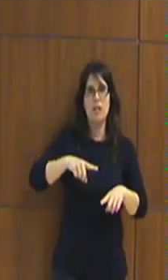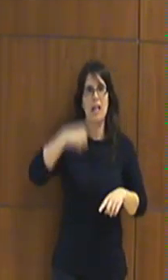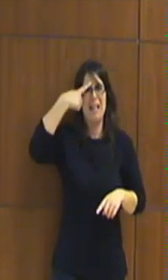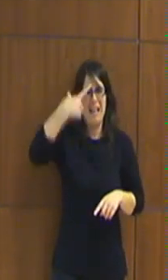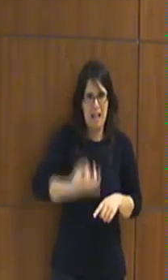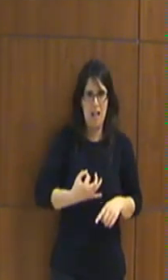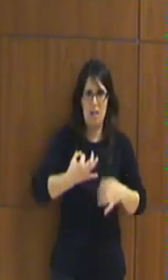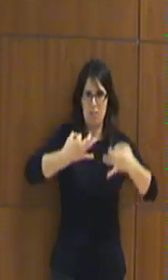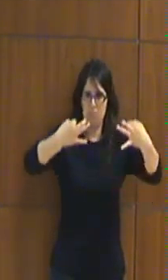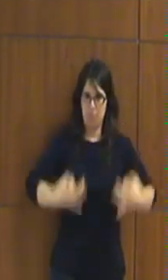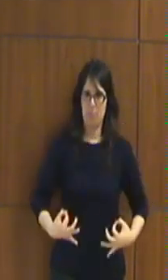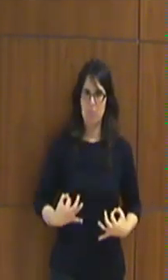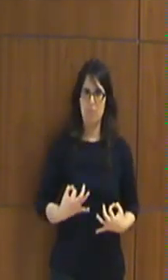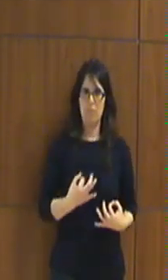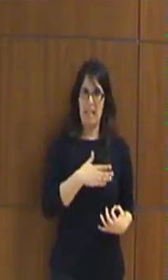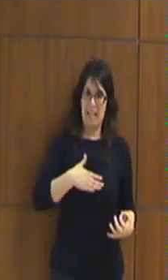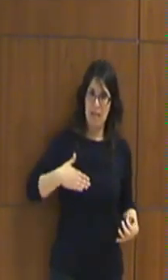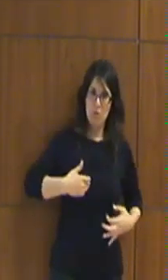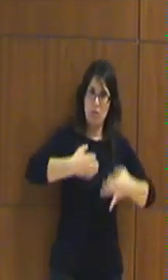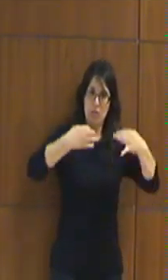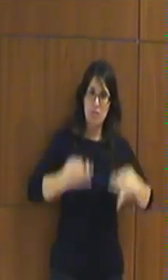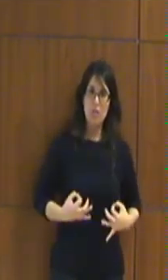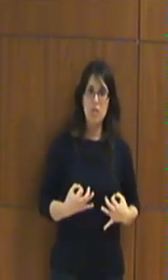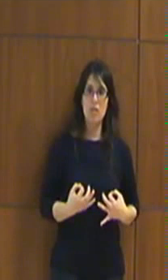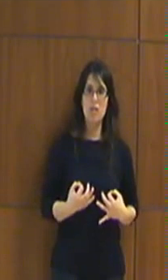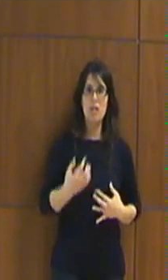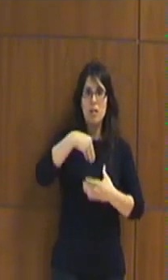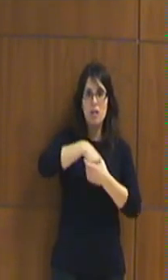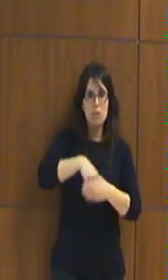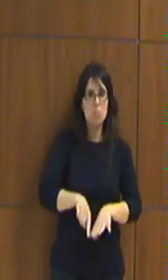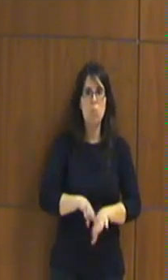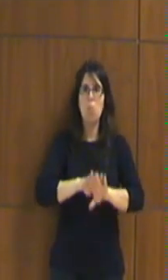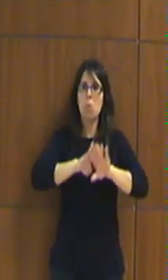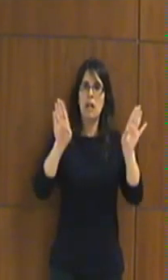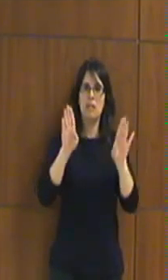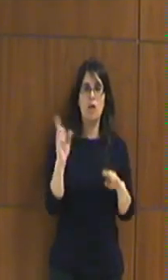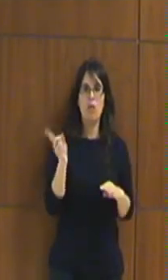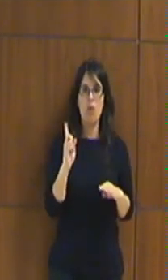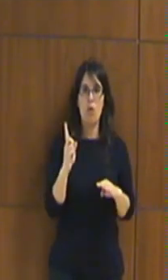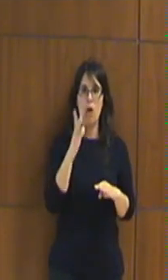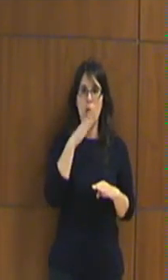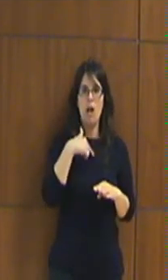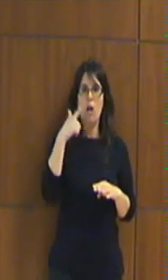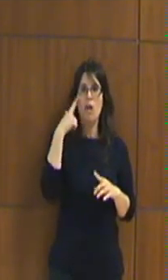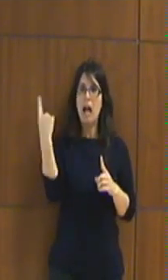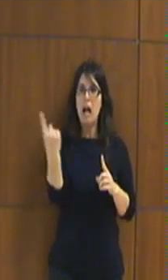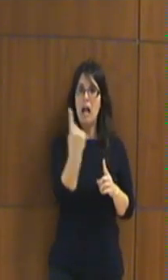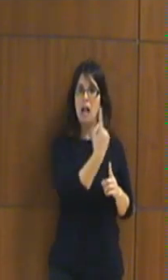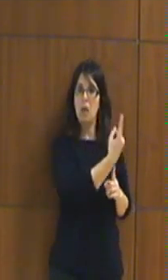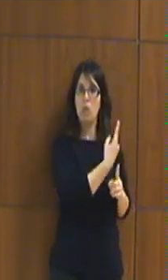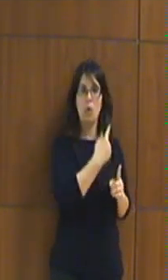dicho, que entiendo que es todo, no acabe aquí, sino que cada uno en sus ámbitos haga el esfuerzo de